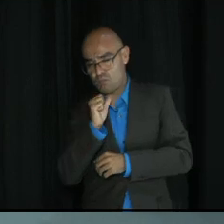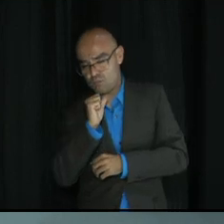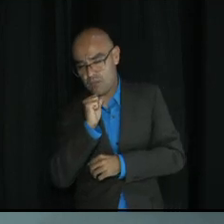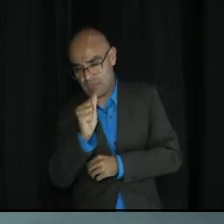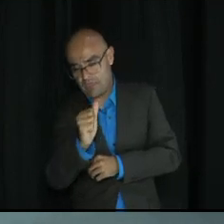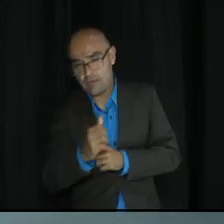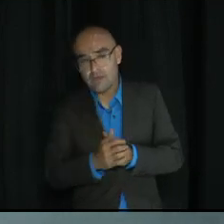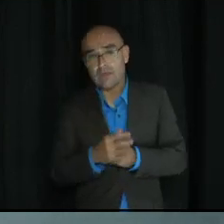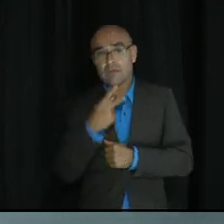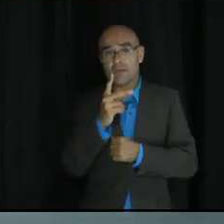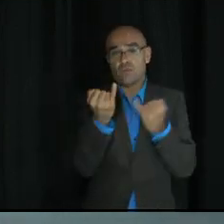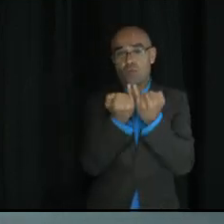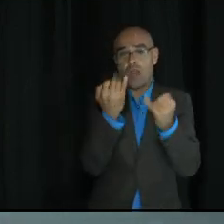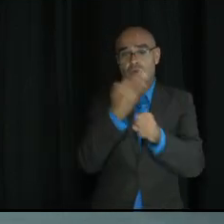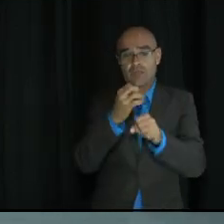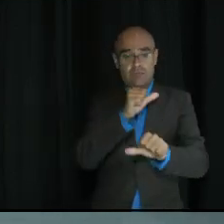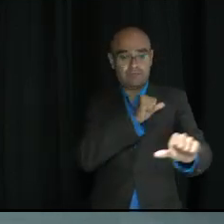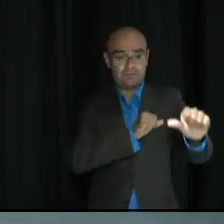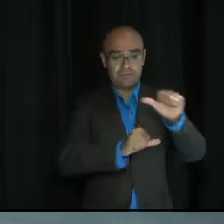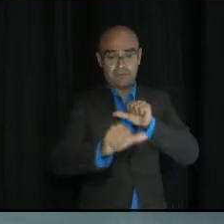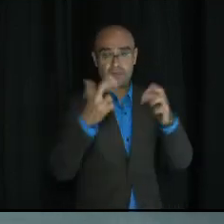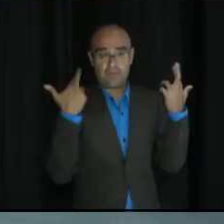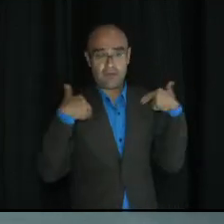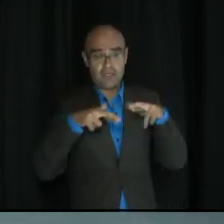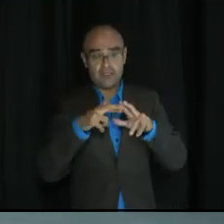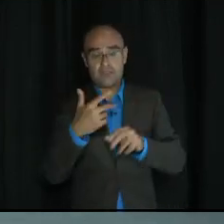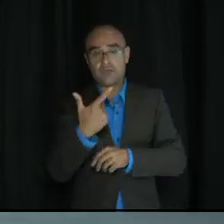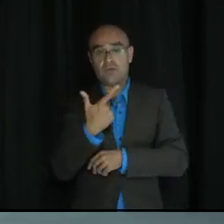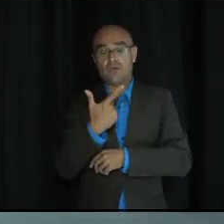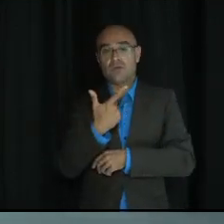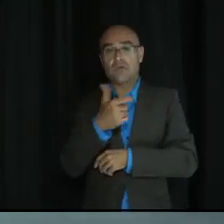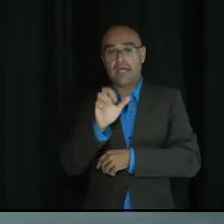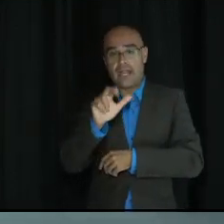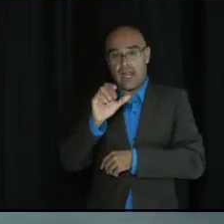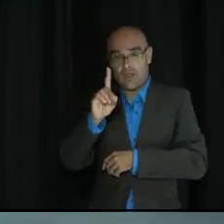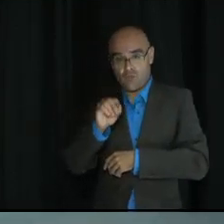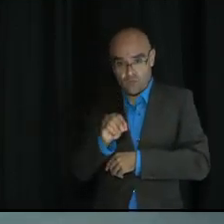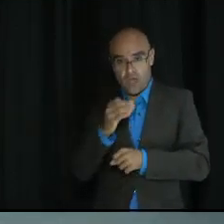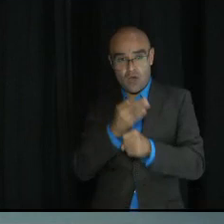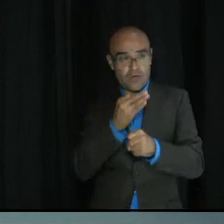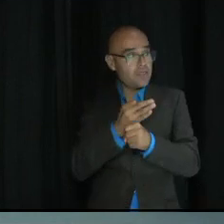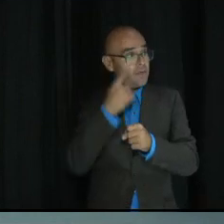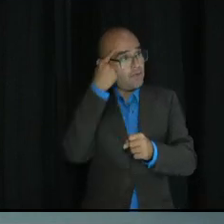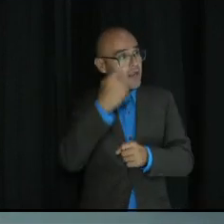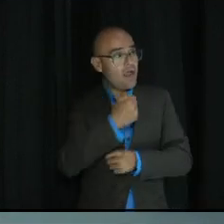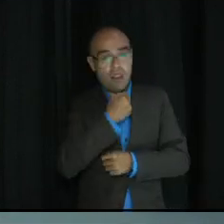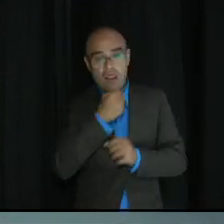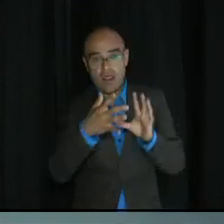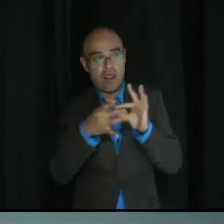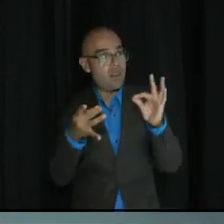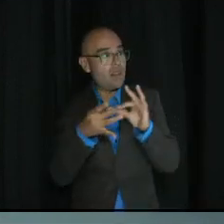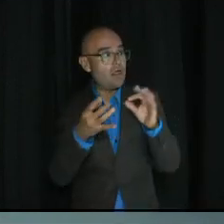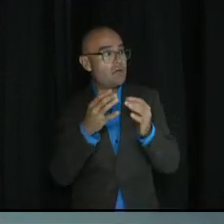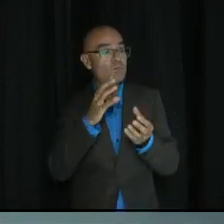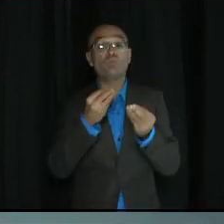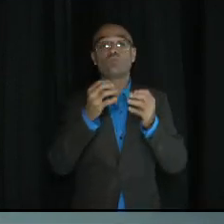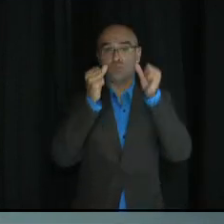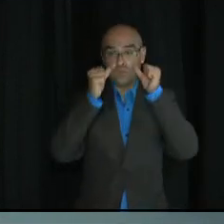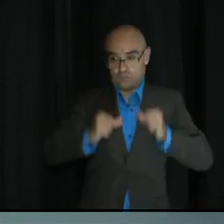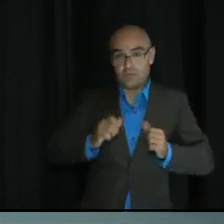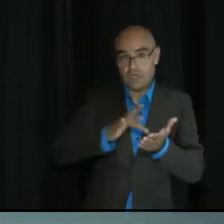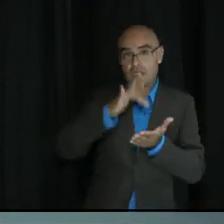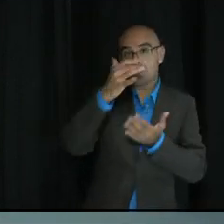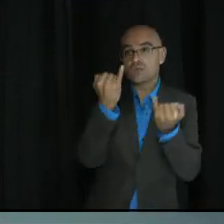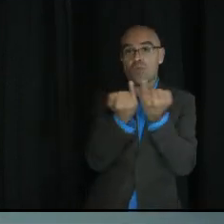maestro Gerardo Rodrigo para que él les hable un poquito de esta circunstancia. Bueno, primero, muchas gracias por su atención. Pasamos ahorita de